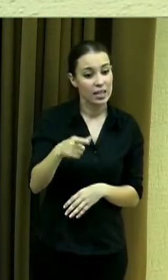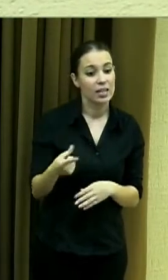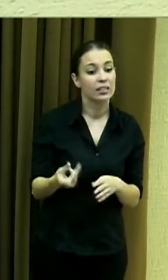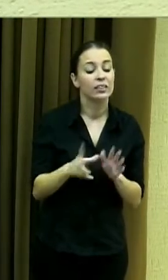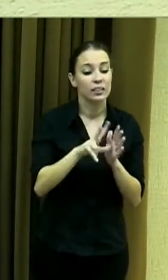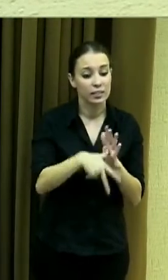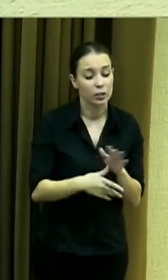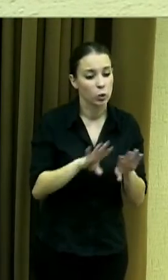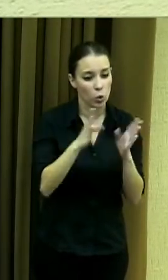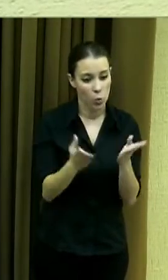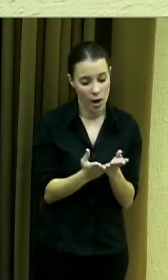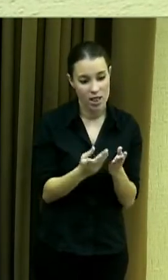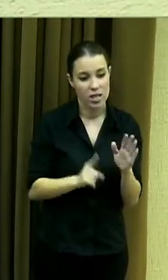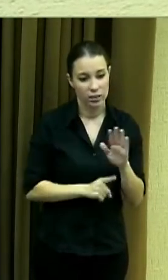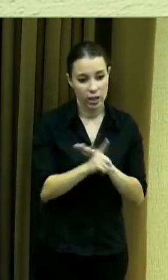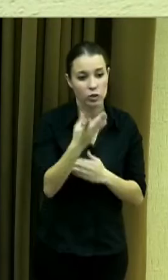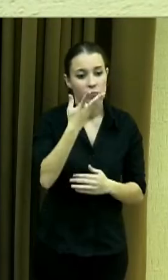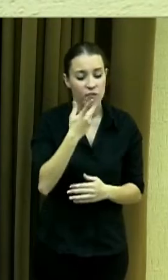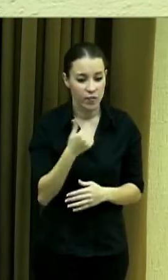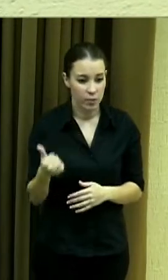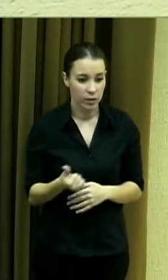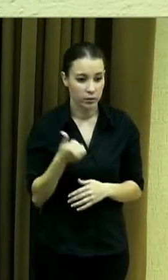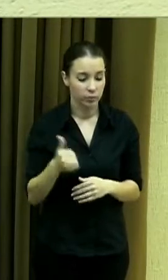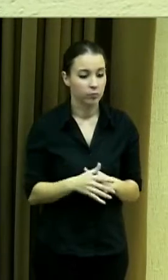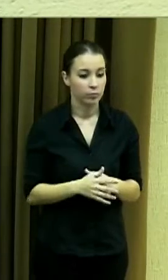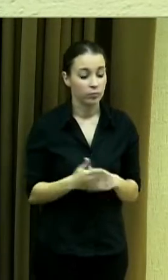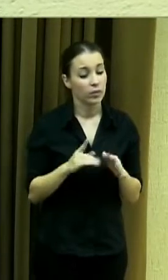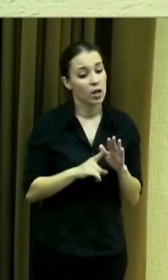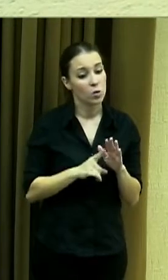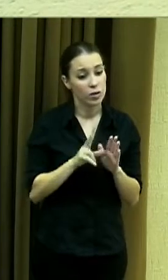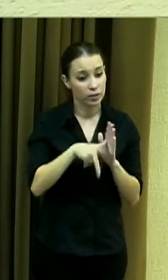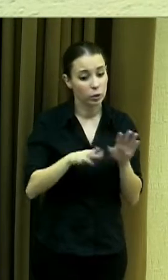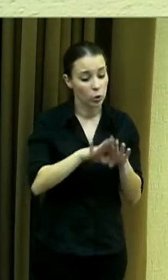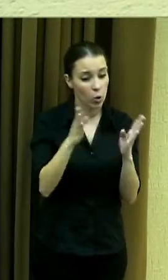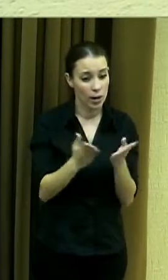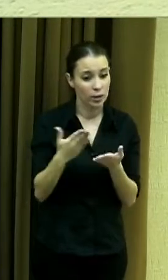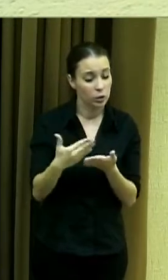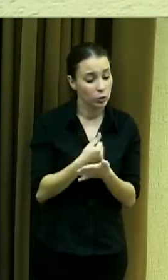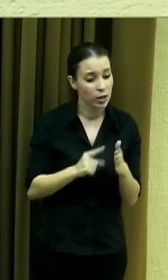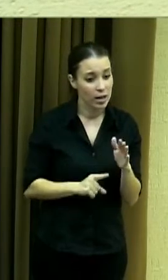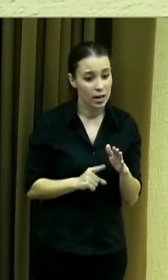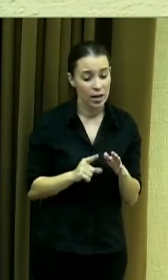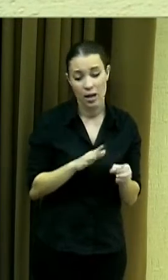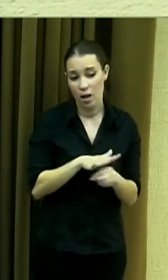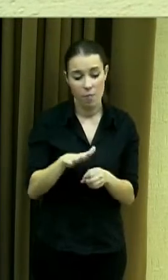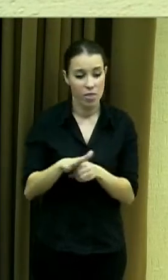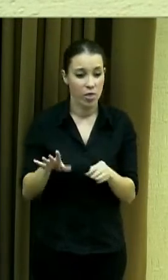desarrollo o retraso psicomotor simétrico, definido como un retraso global en todas las áreas del desarrollo.